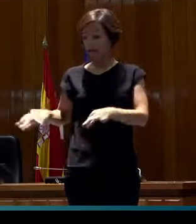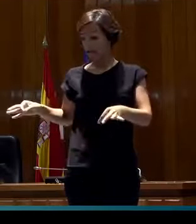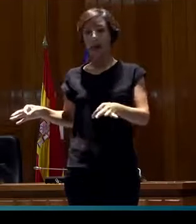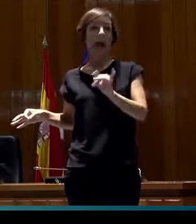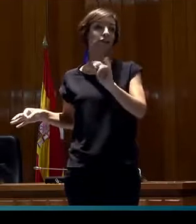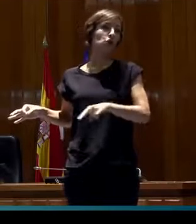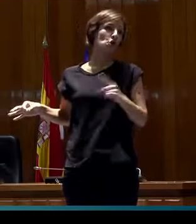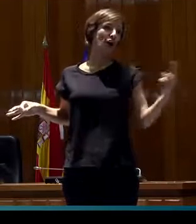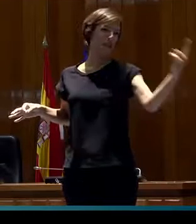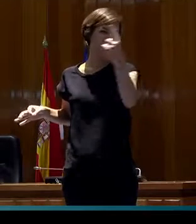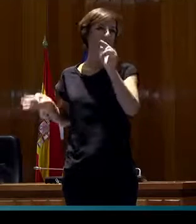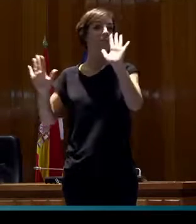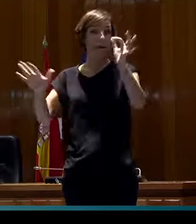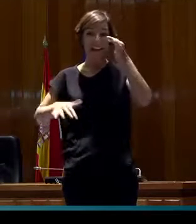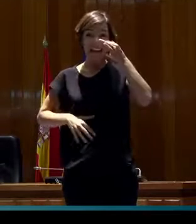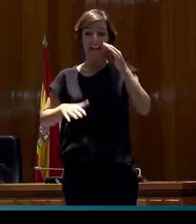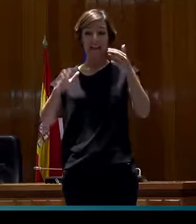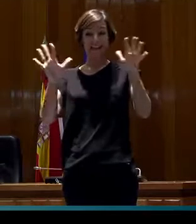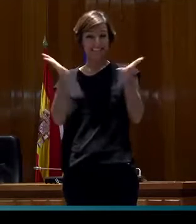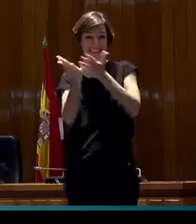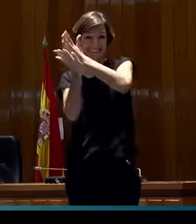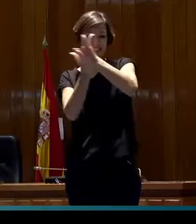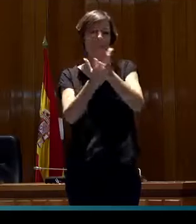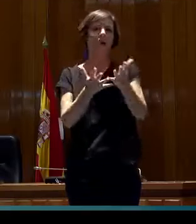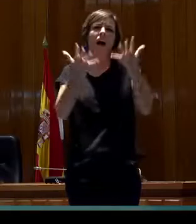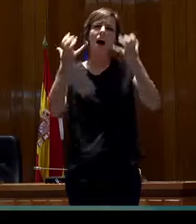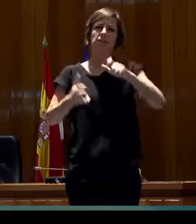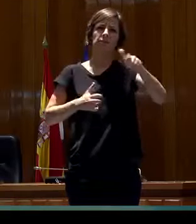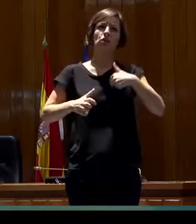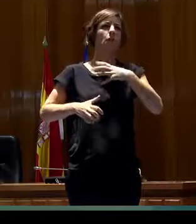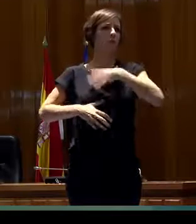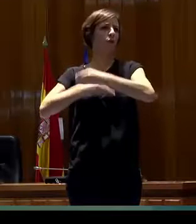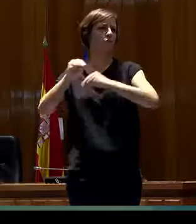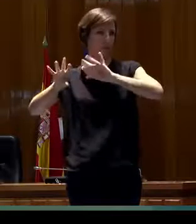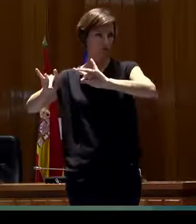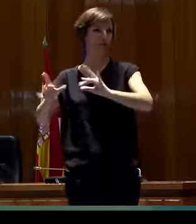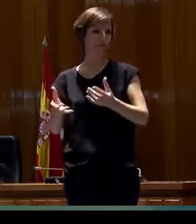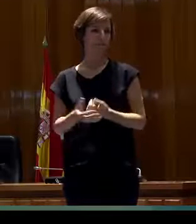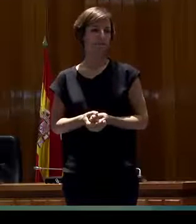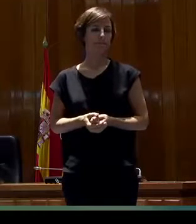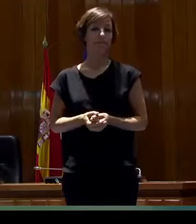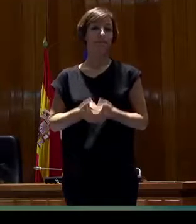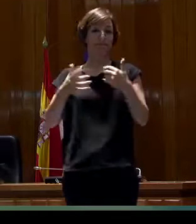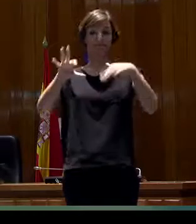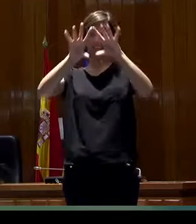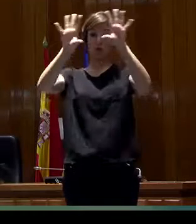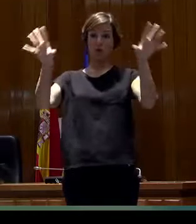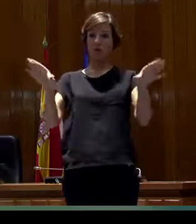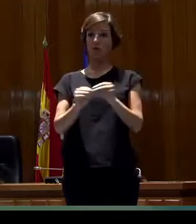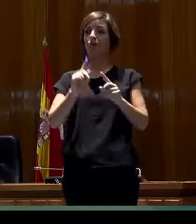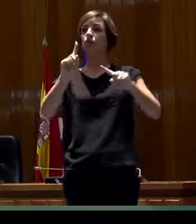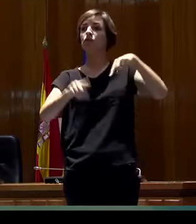pero es una realidad que está al alcance de muchísimas, muchísimas personas. Pues bien, todo ello ha tenido como